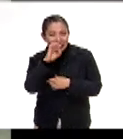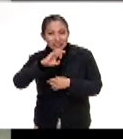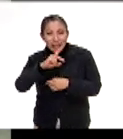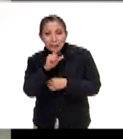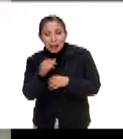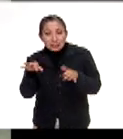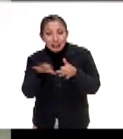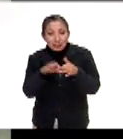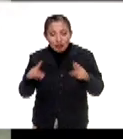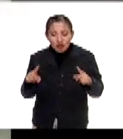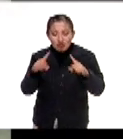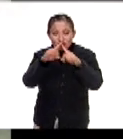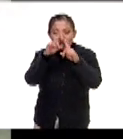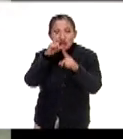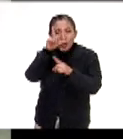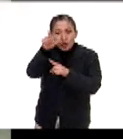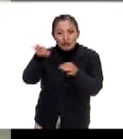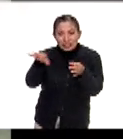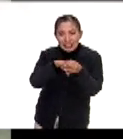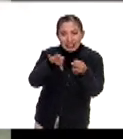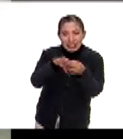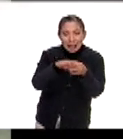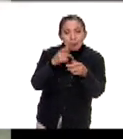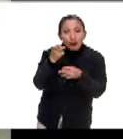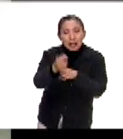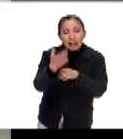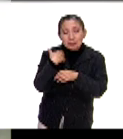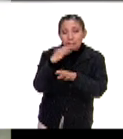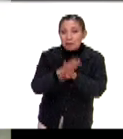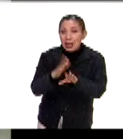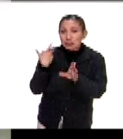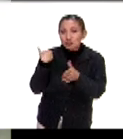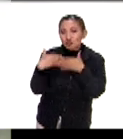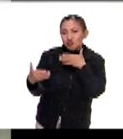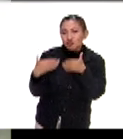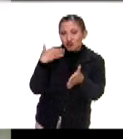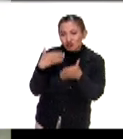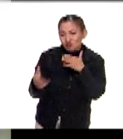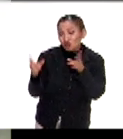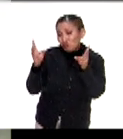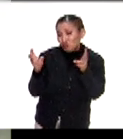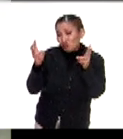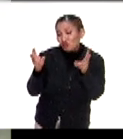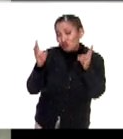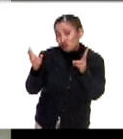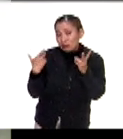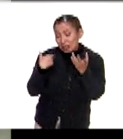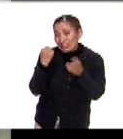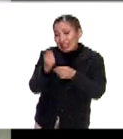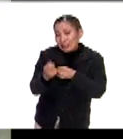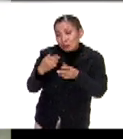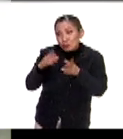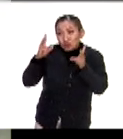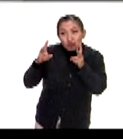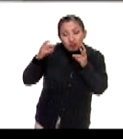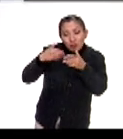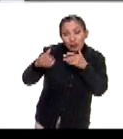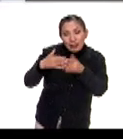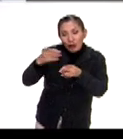está junto a la torre, está como de electricidad, por ser de los más modernos, en términos de lo que significa modernidad,